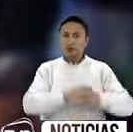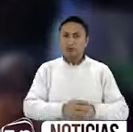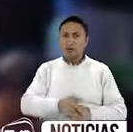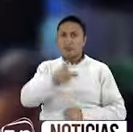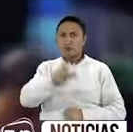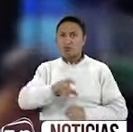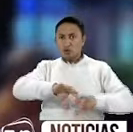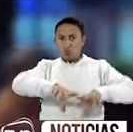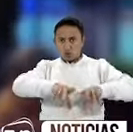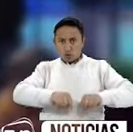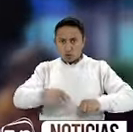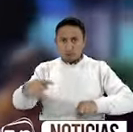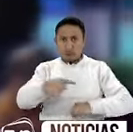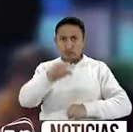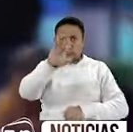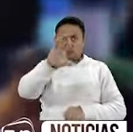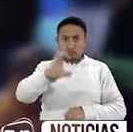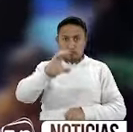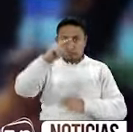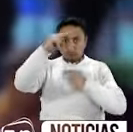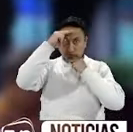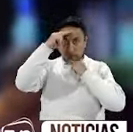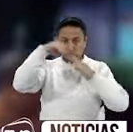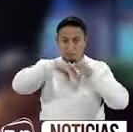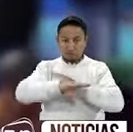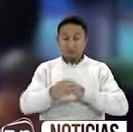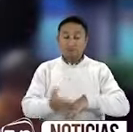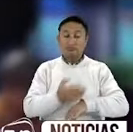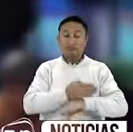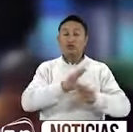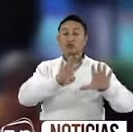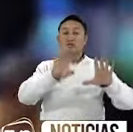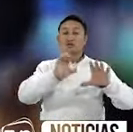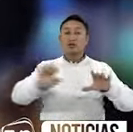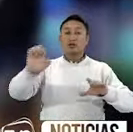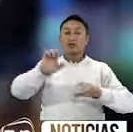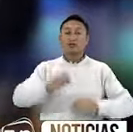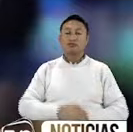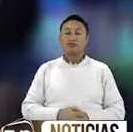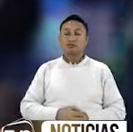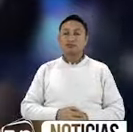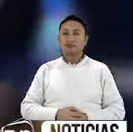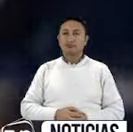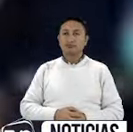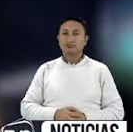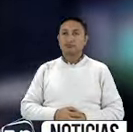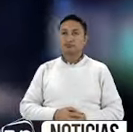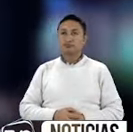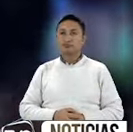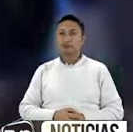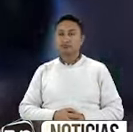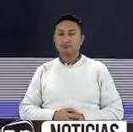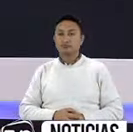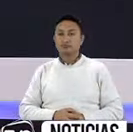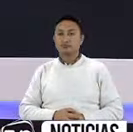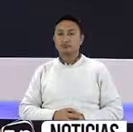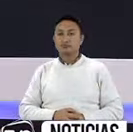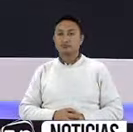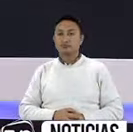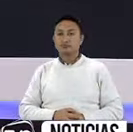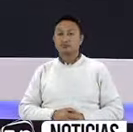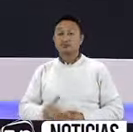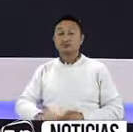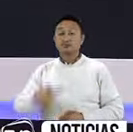de terroristas a TC Televisión el pasado 9 de enero. Informó Maite Morán.